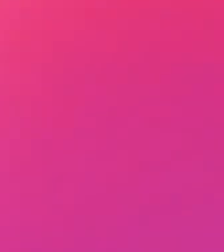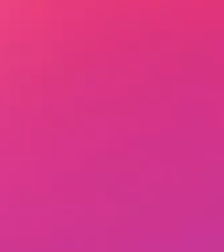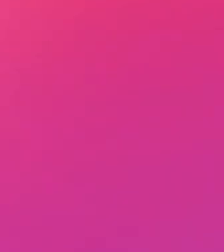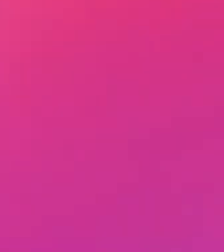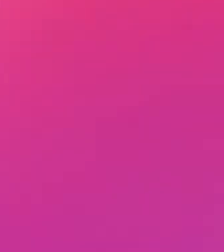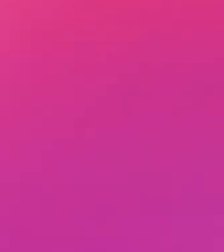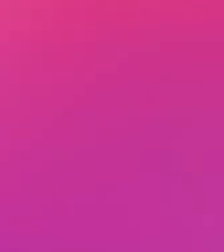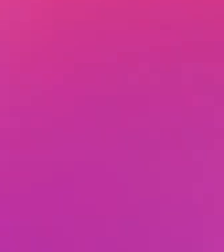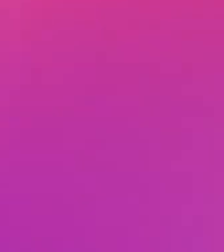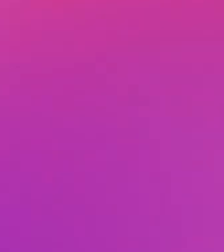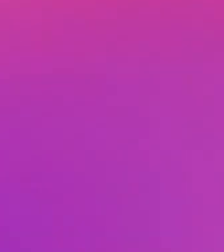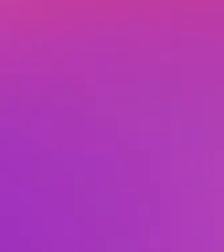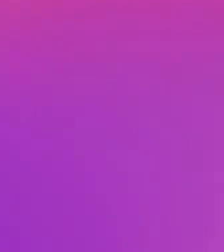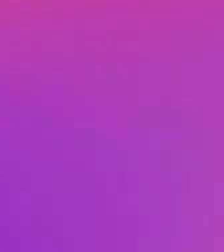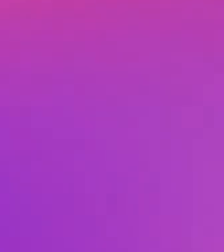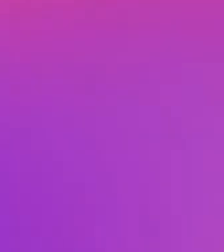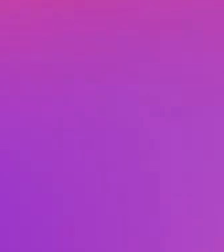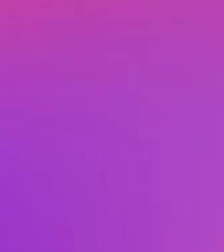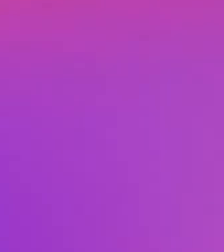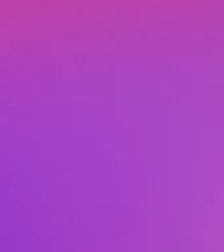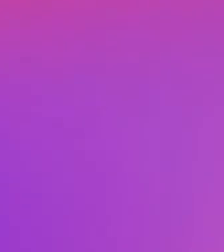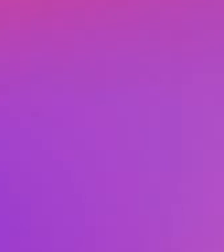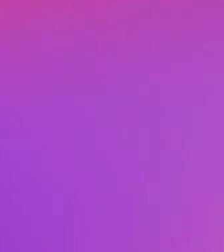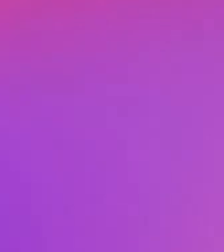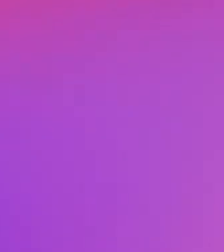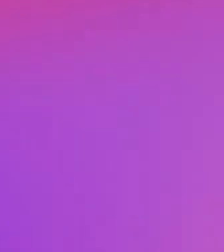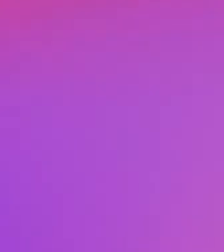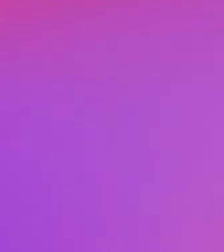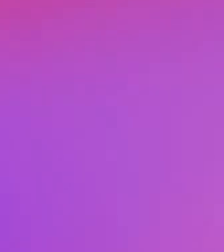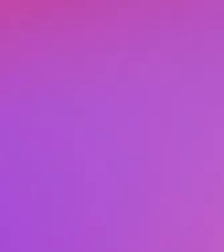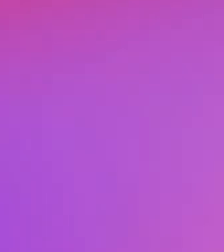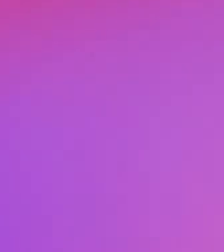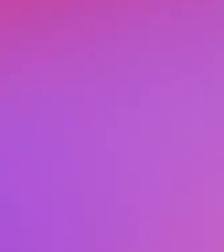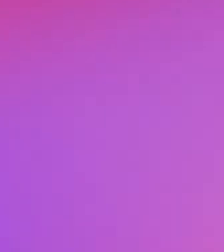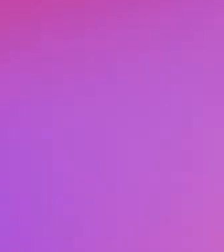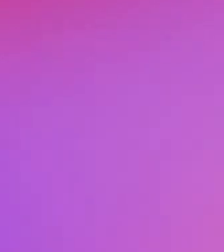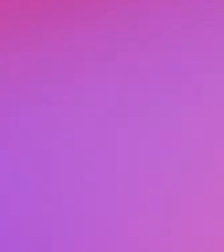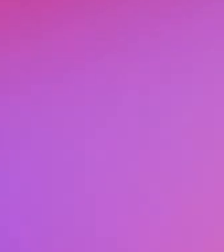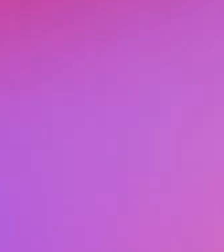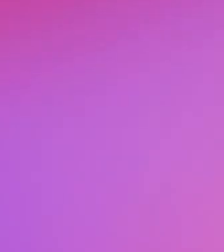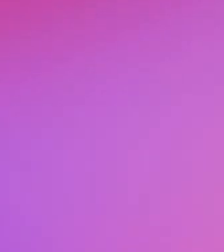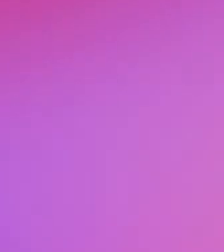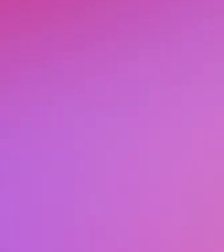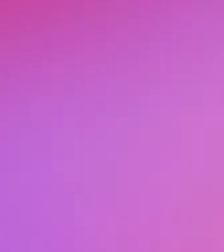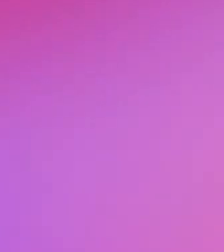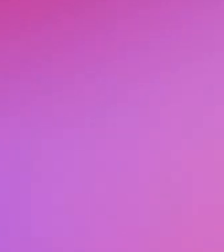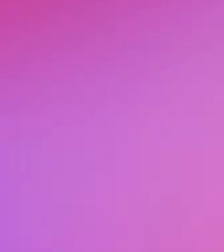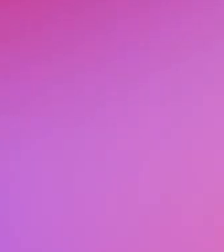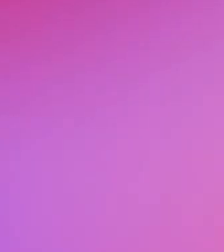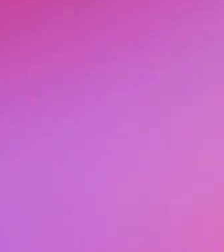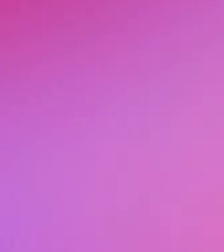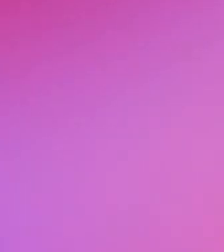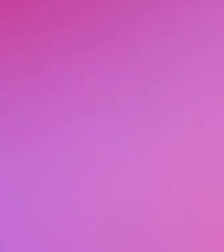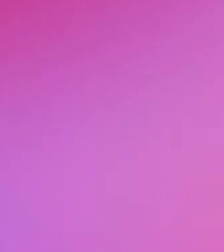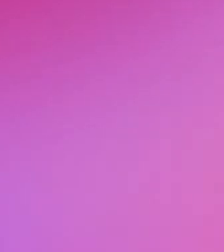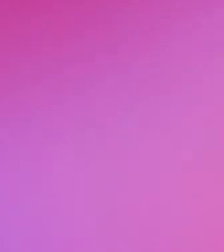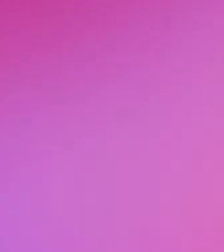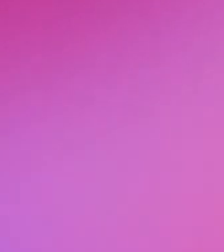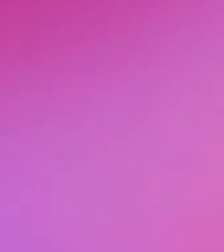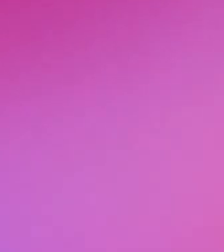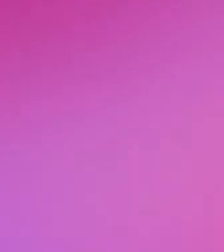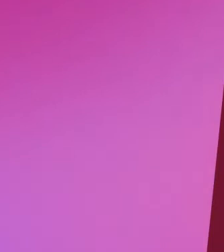También te invitamos a que consultes la plataforma nuevaescuelamexicana.cep.gov.mx.